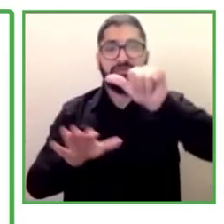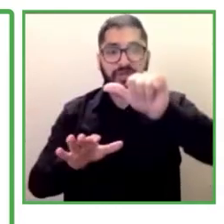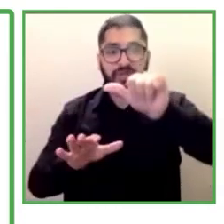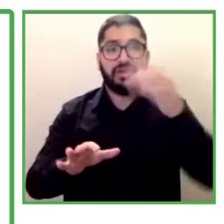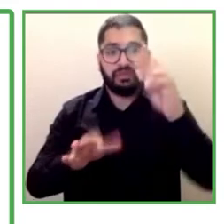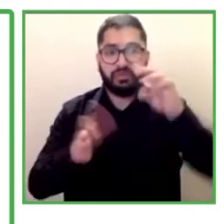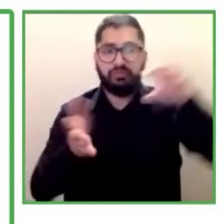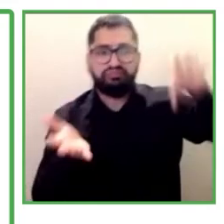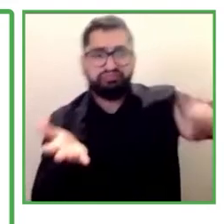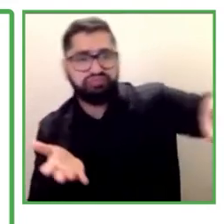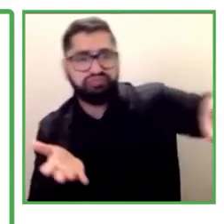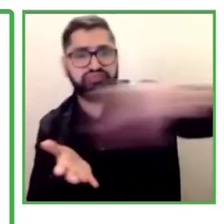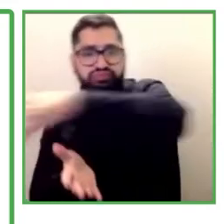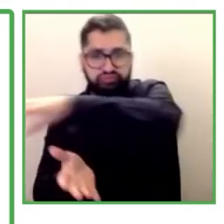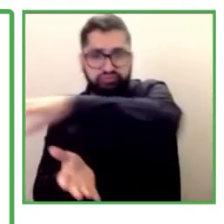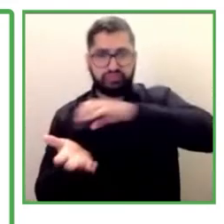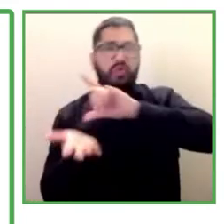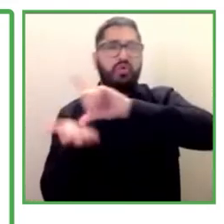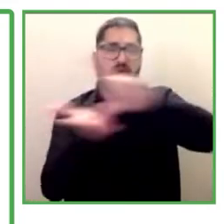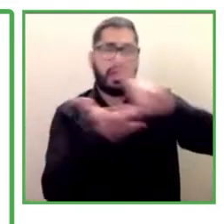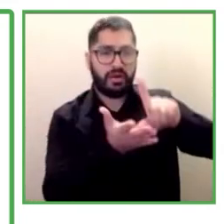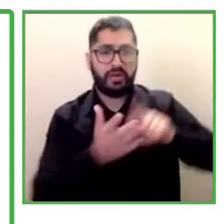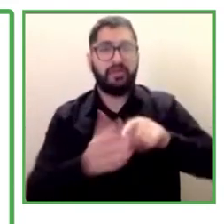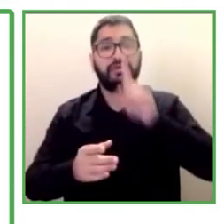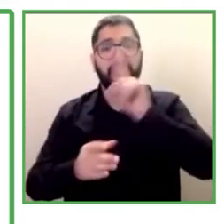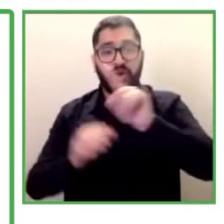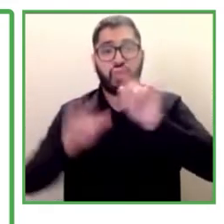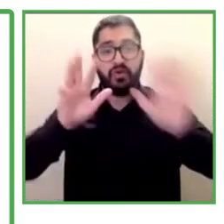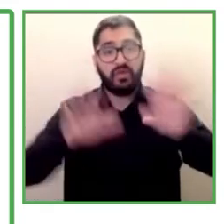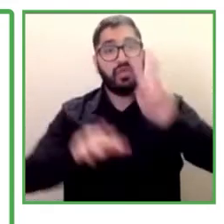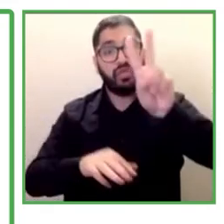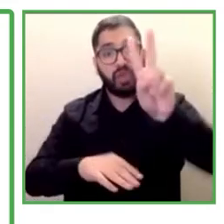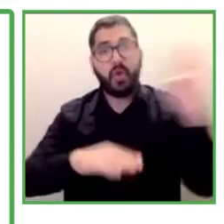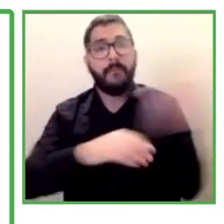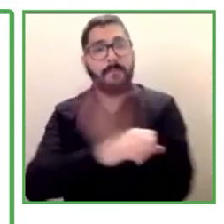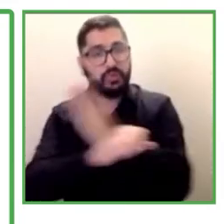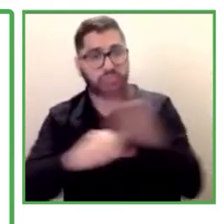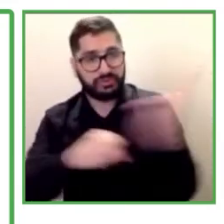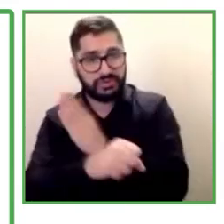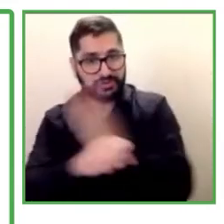613 trabajadores con discapacidad en 192 empresas asesoradas,